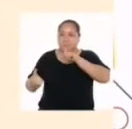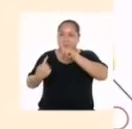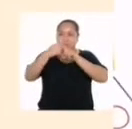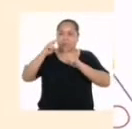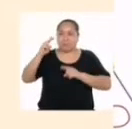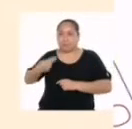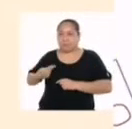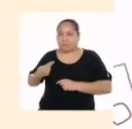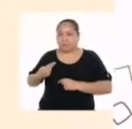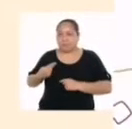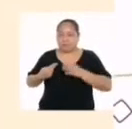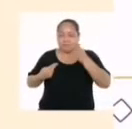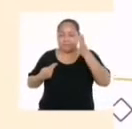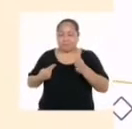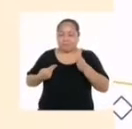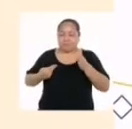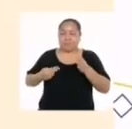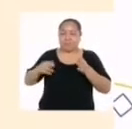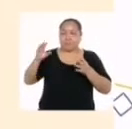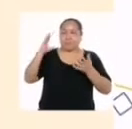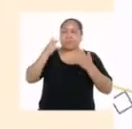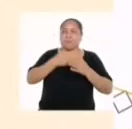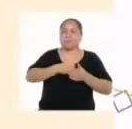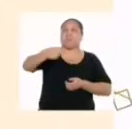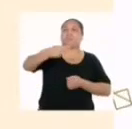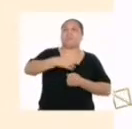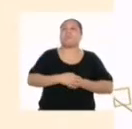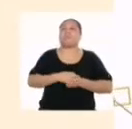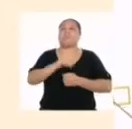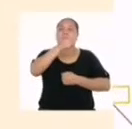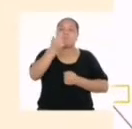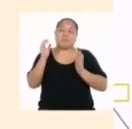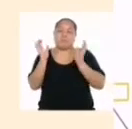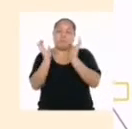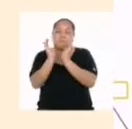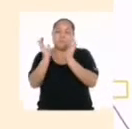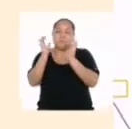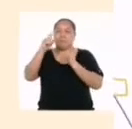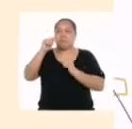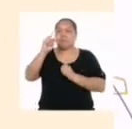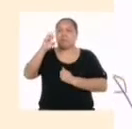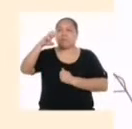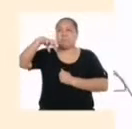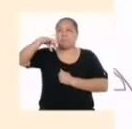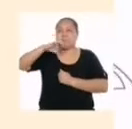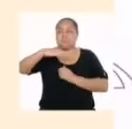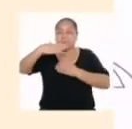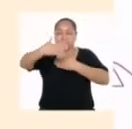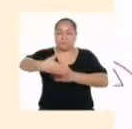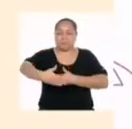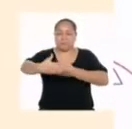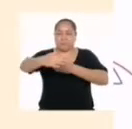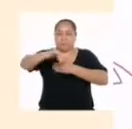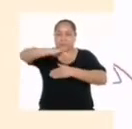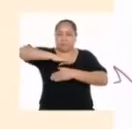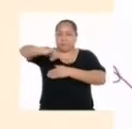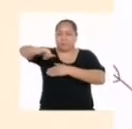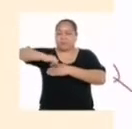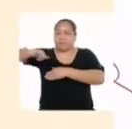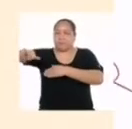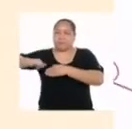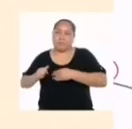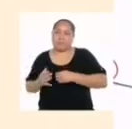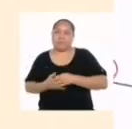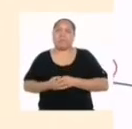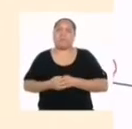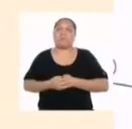longitud h. Y por último trazamos otro trapecio tal que sus vértices coincidan con los extremos de las líneas